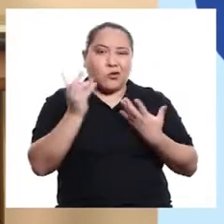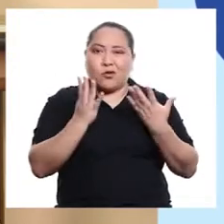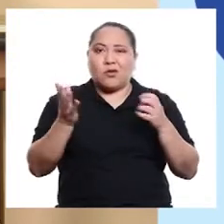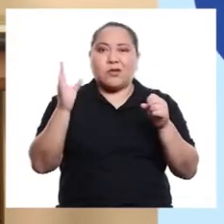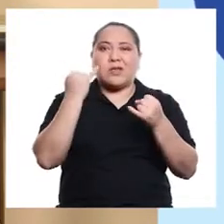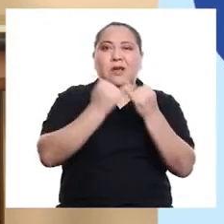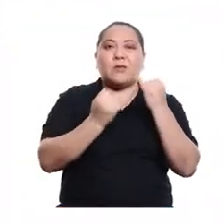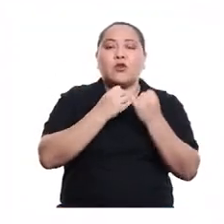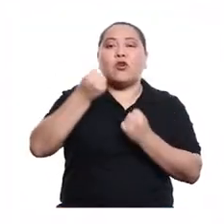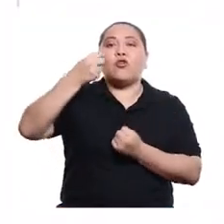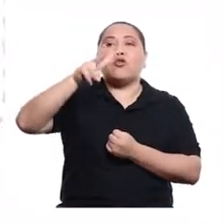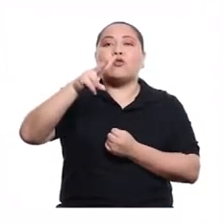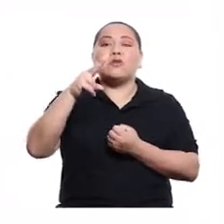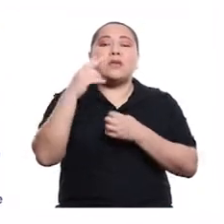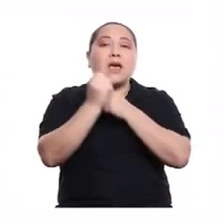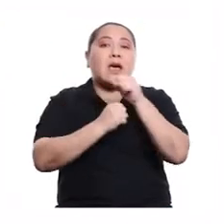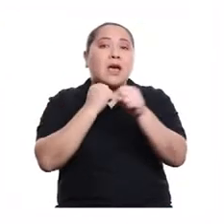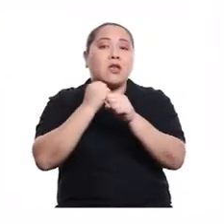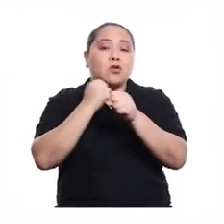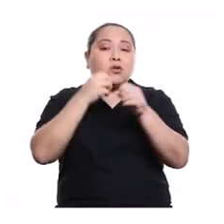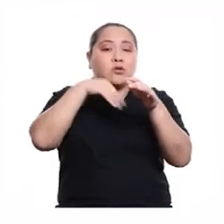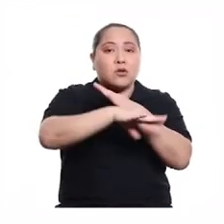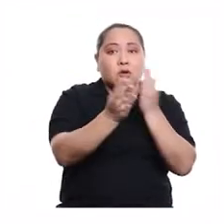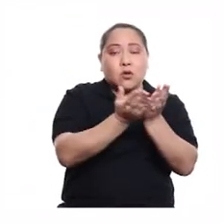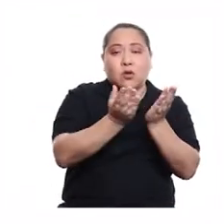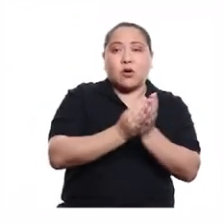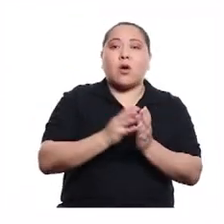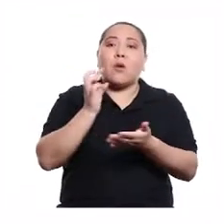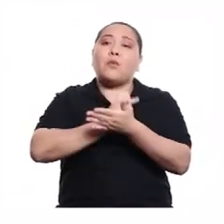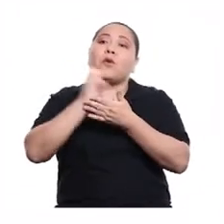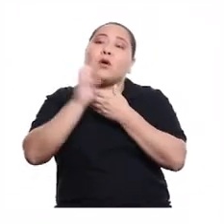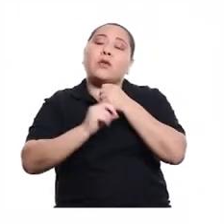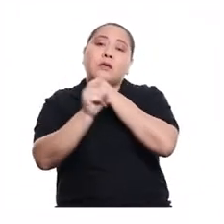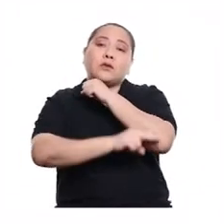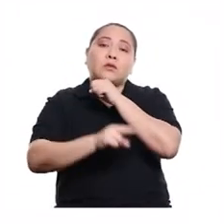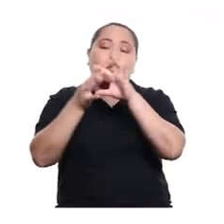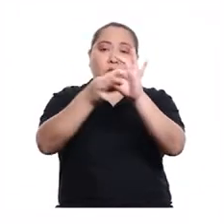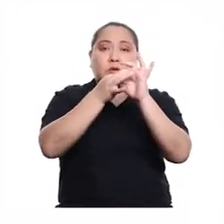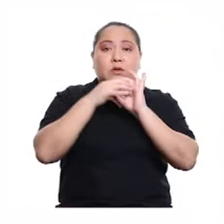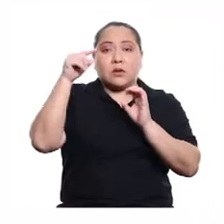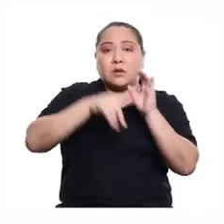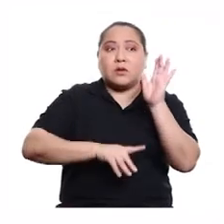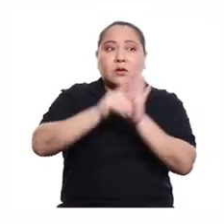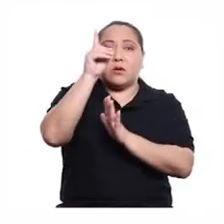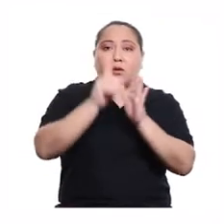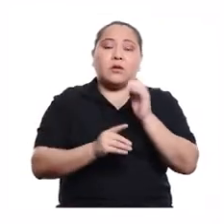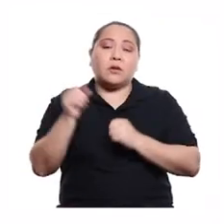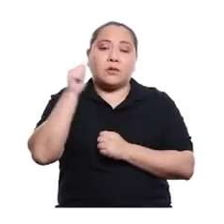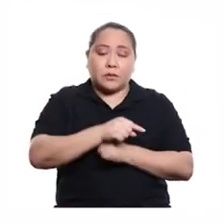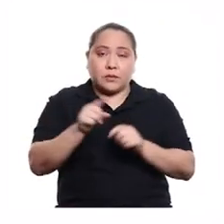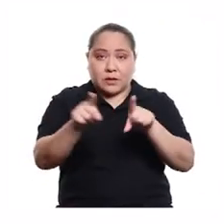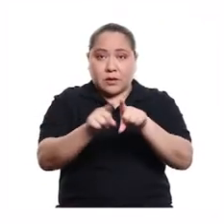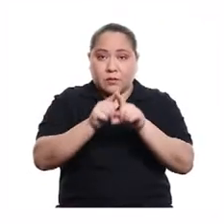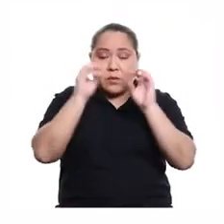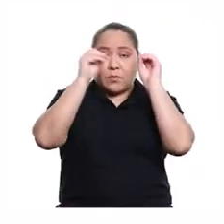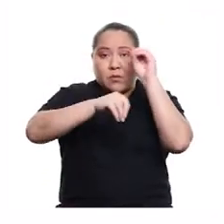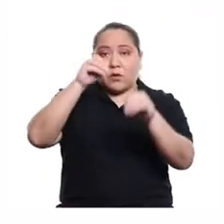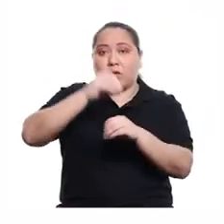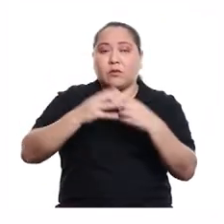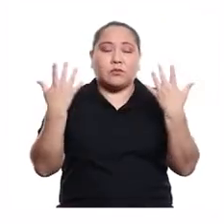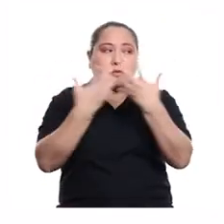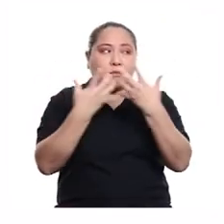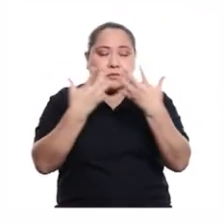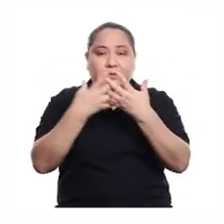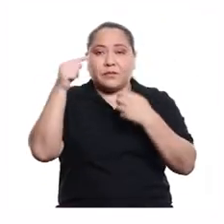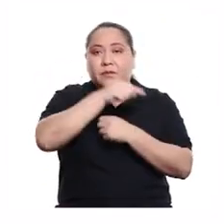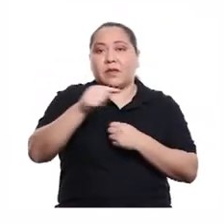años de escolaridad. El Programa de las Naciones Unidas para el Desarrollo, en su informe, también revela una correlación directa entre